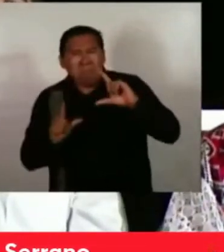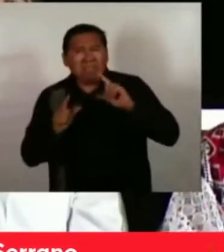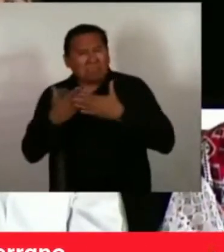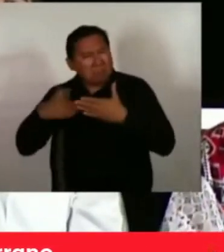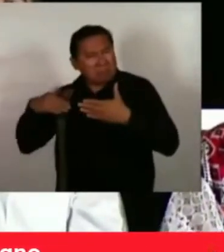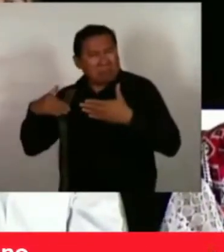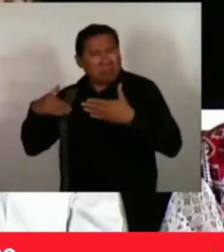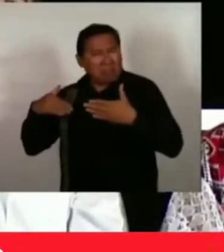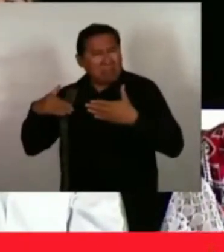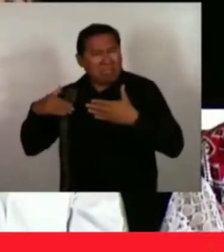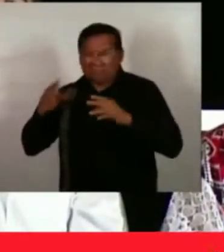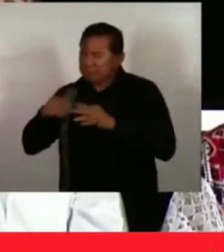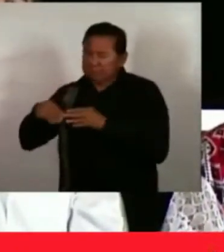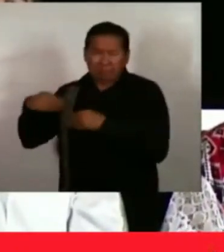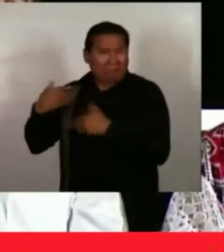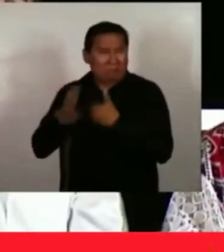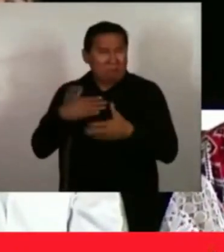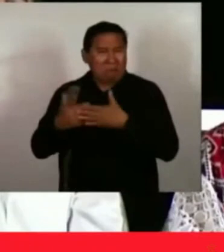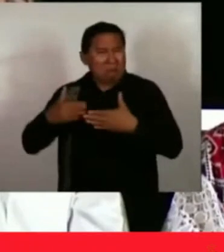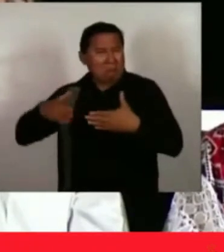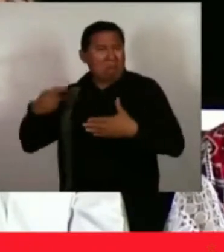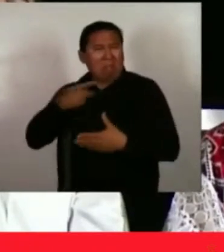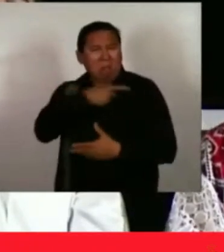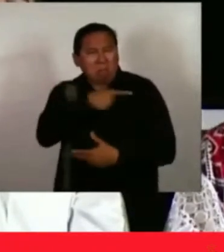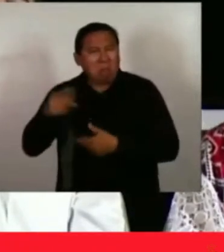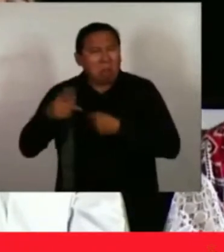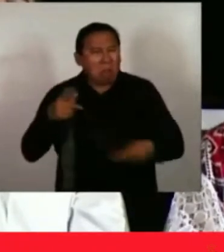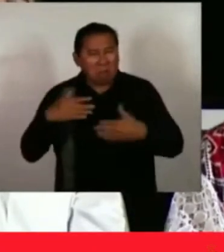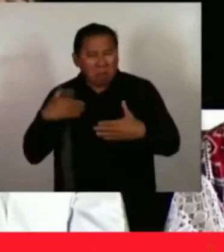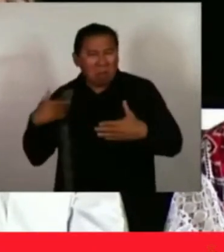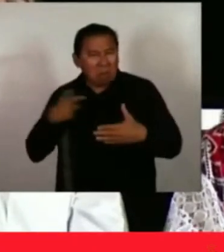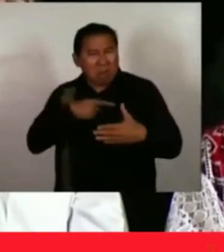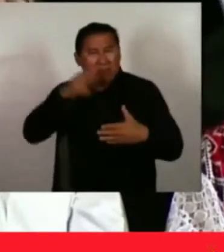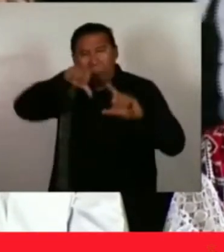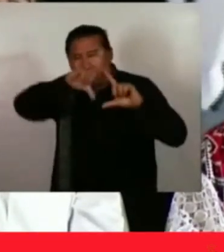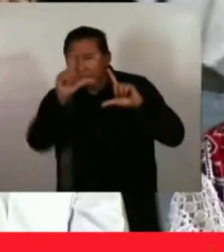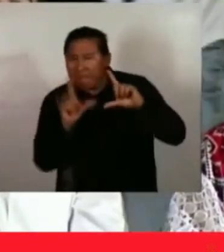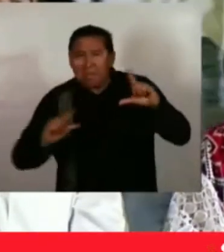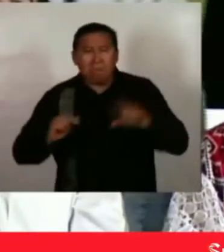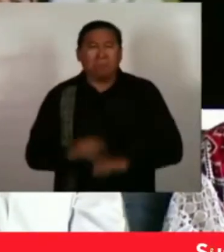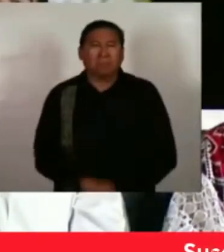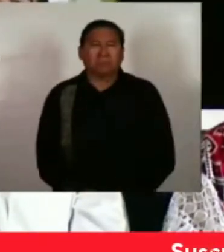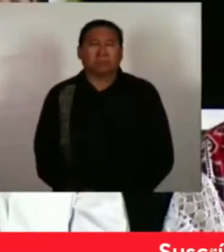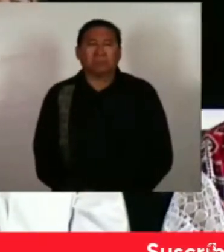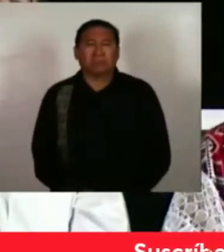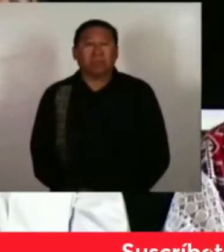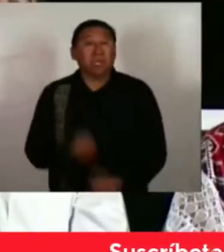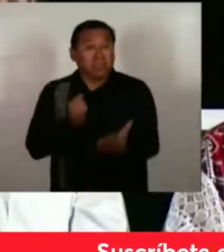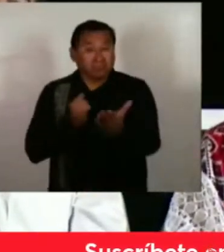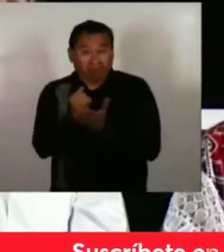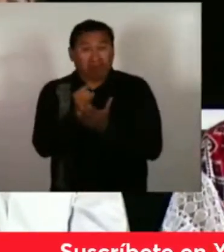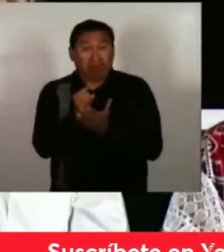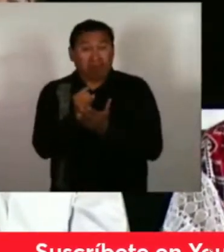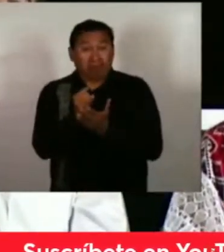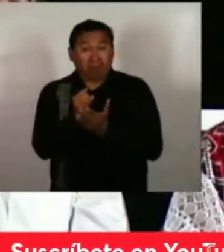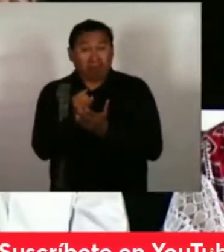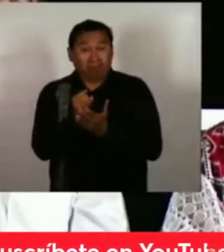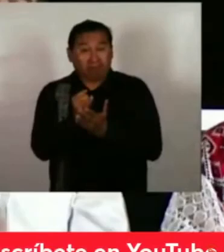atrás ese modelo que empobreció tanto al pueblo de México y decidimos